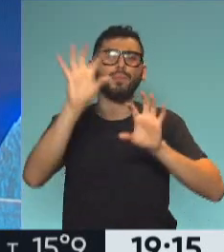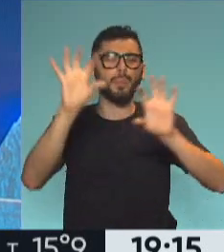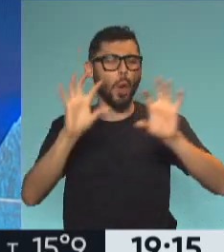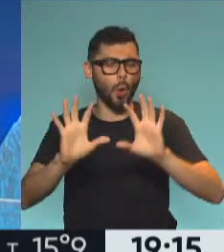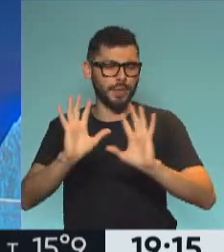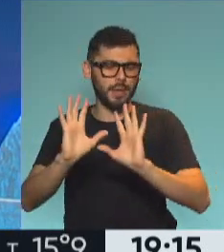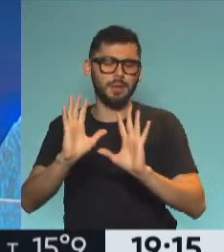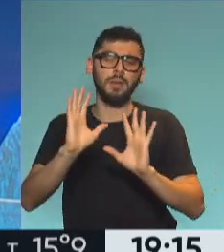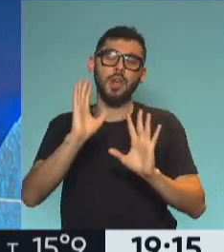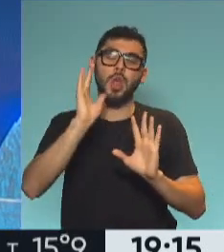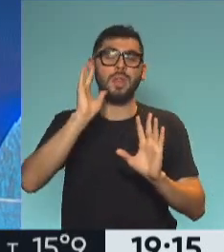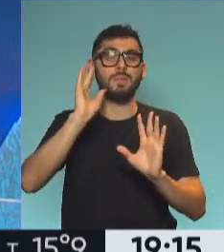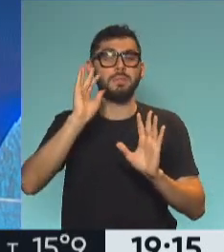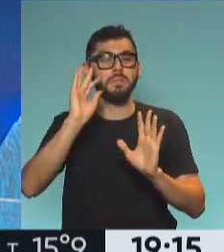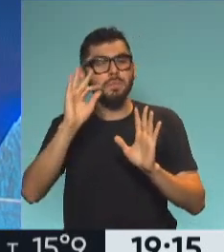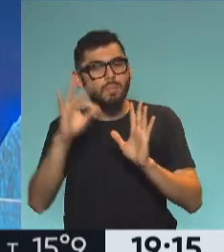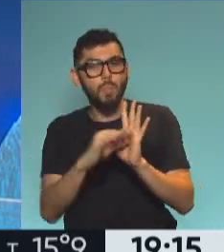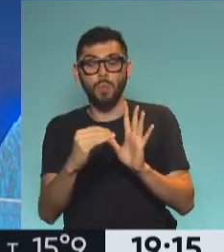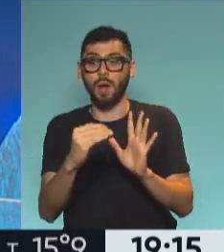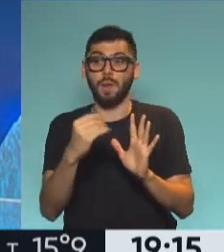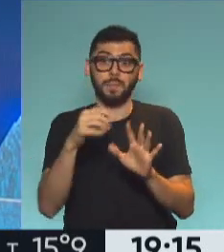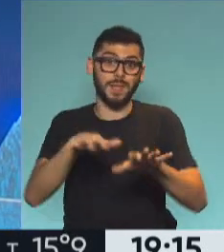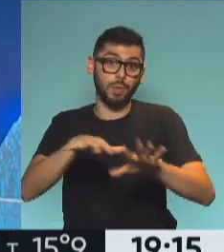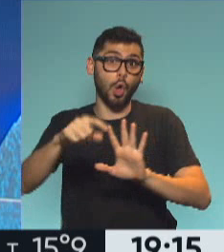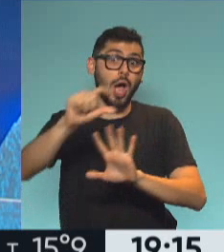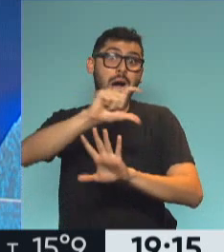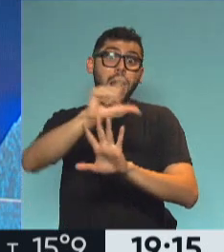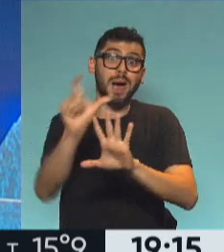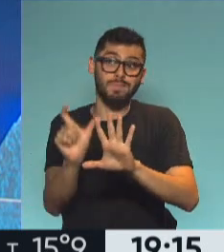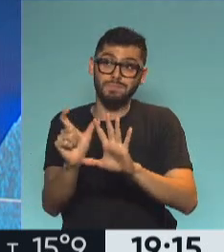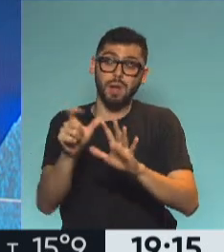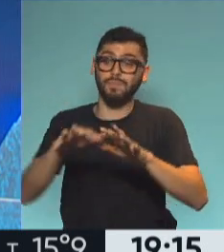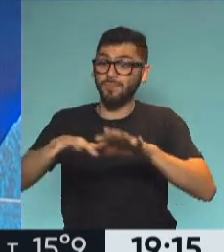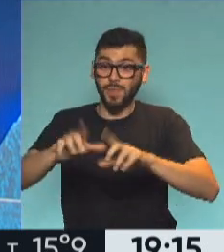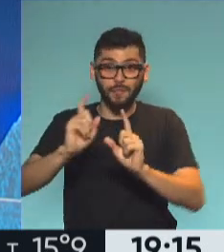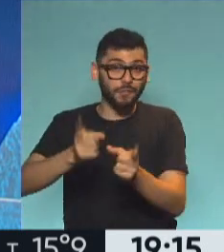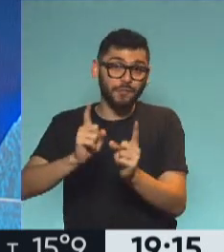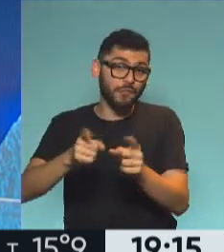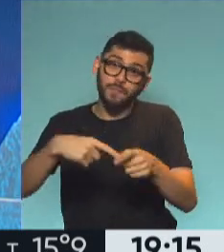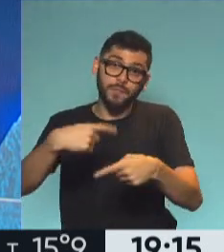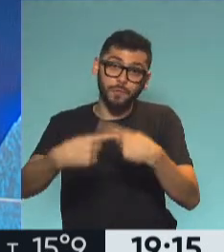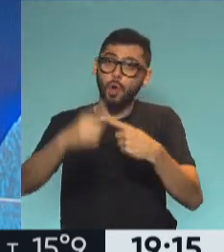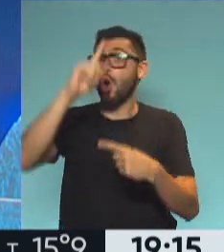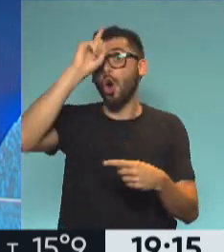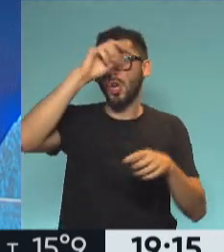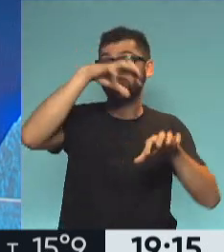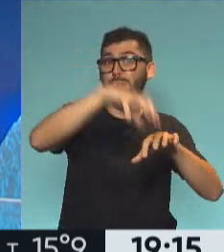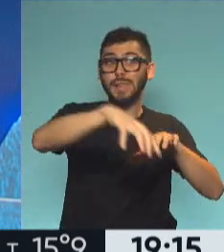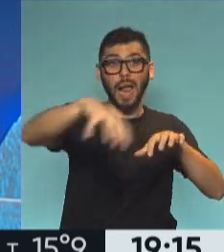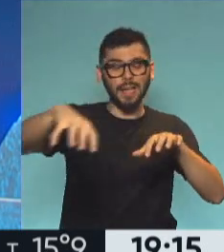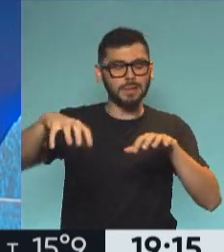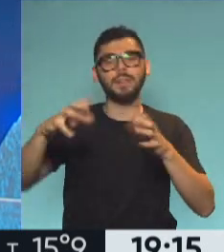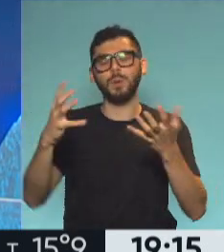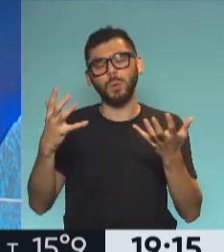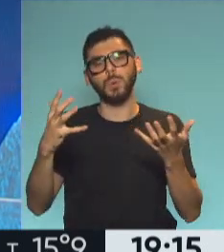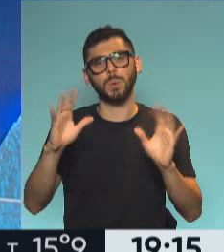provincias, sino también lo que sucede en el AMBA, lo que ha sucedido y lo que sigue sucediendo en distintos hospitales y clínicas. Y hoy